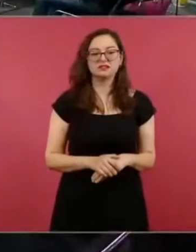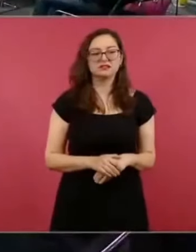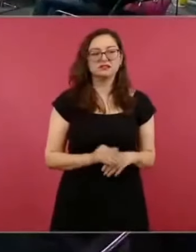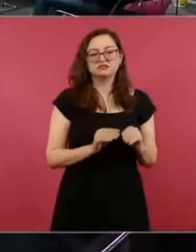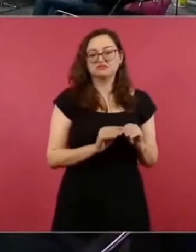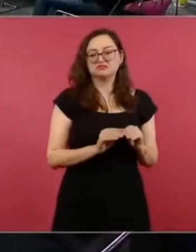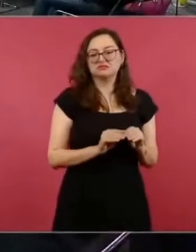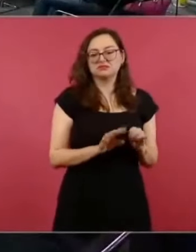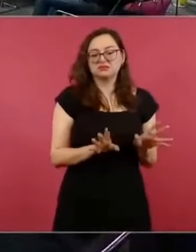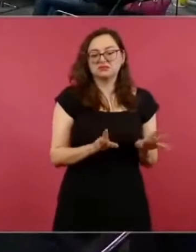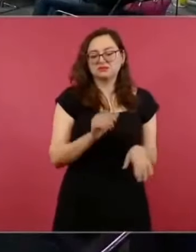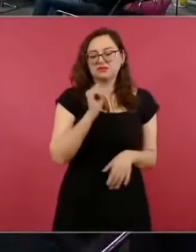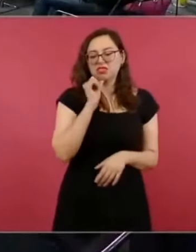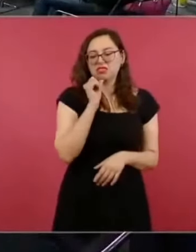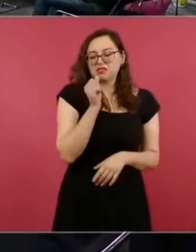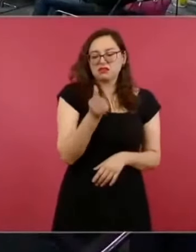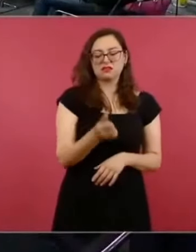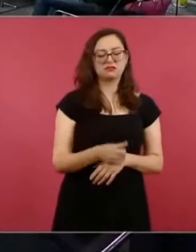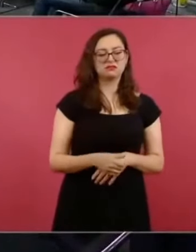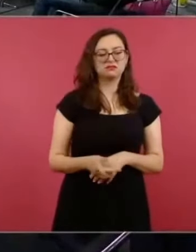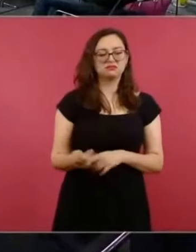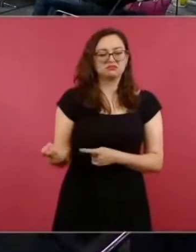es golpe dado.